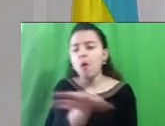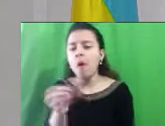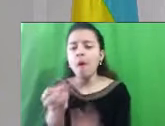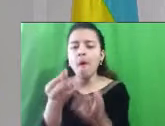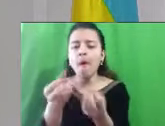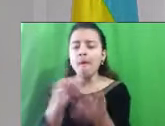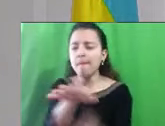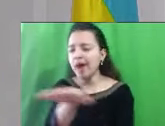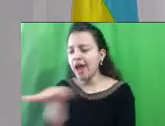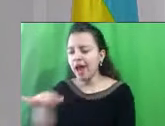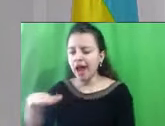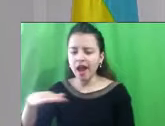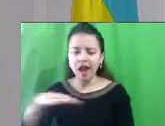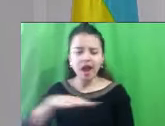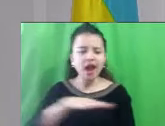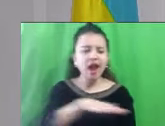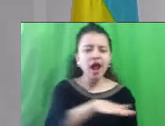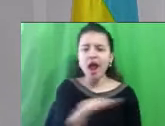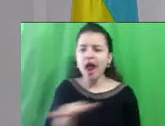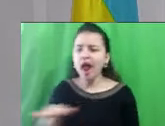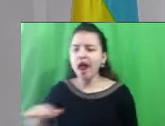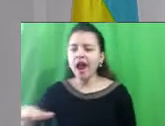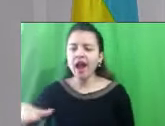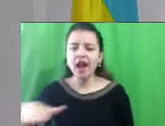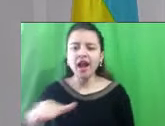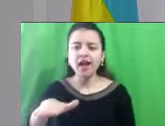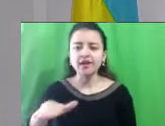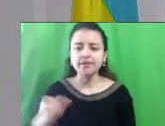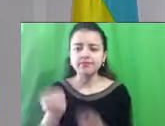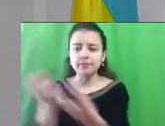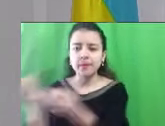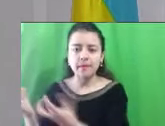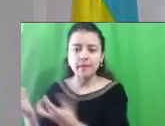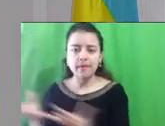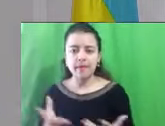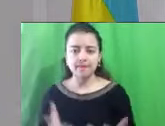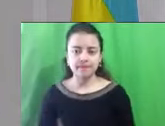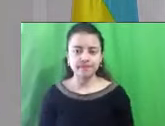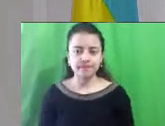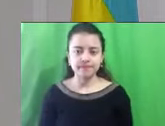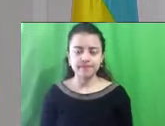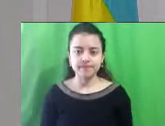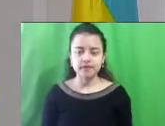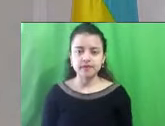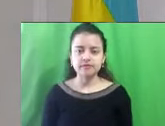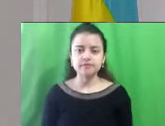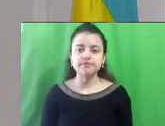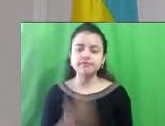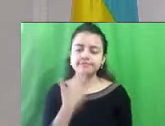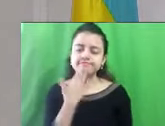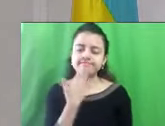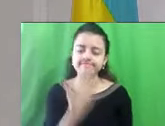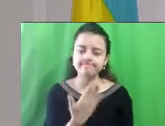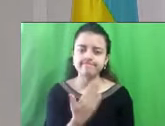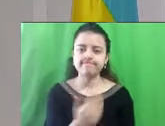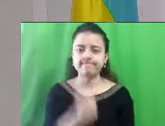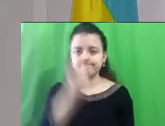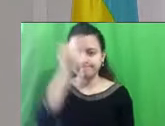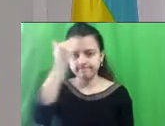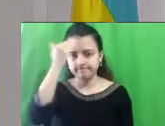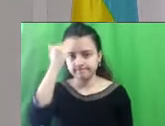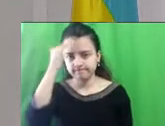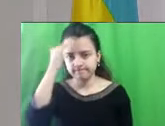equipo de la empresa Aguas de Facatativá, adicionalmente al Cuerpo de Bomberos, al Ejército, a la Policía, al señor alcalde,